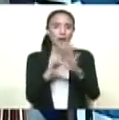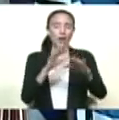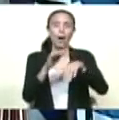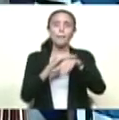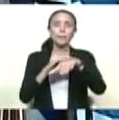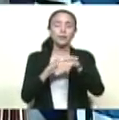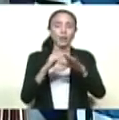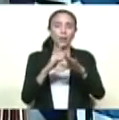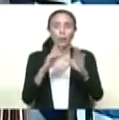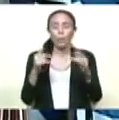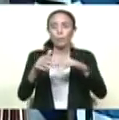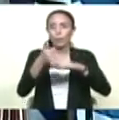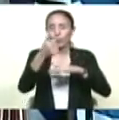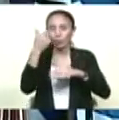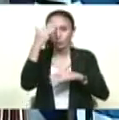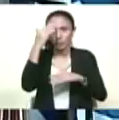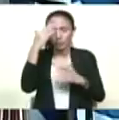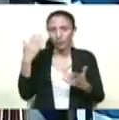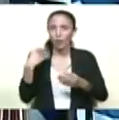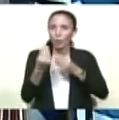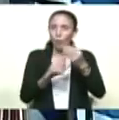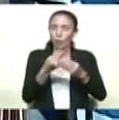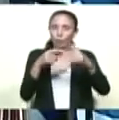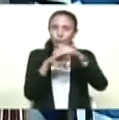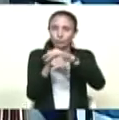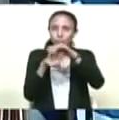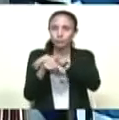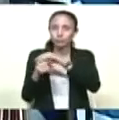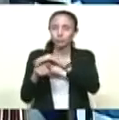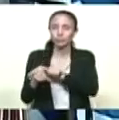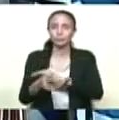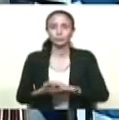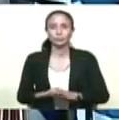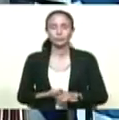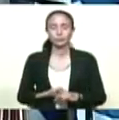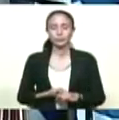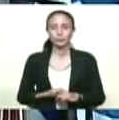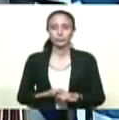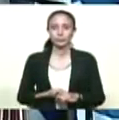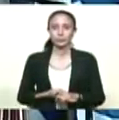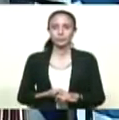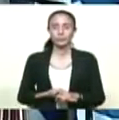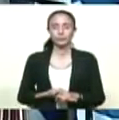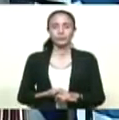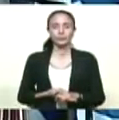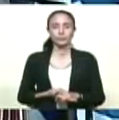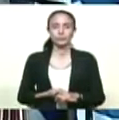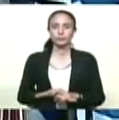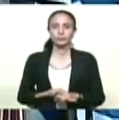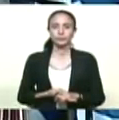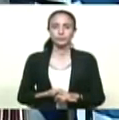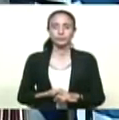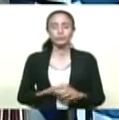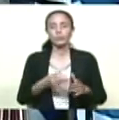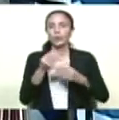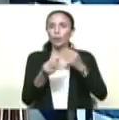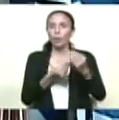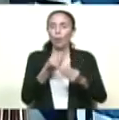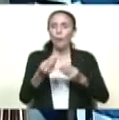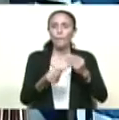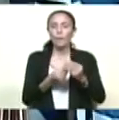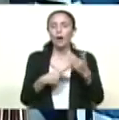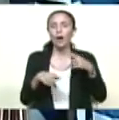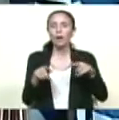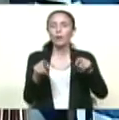anterior con cada una de las tramas de corrupción e incluso del narcotráfico como se demostró en el caso yo el